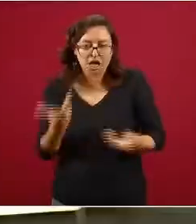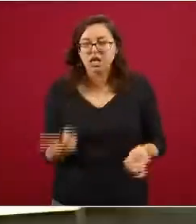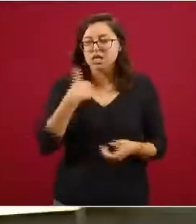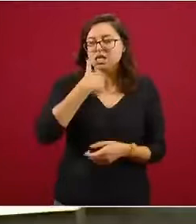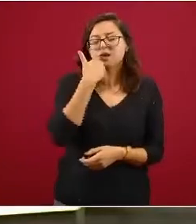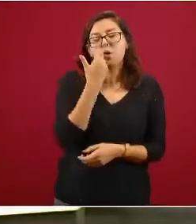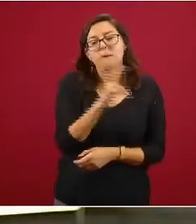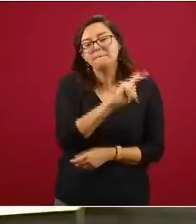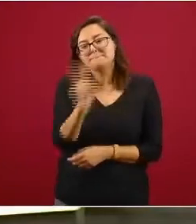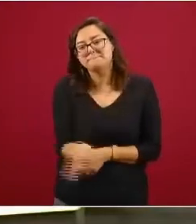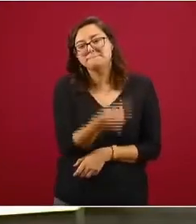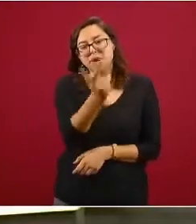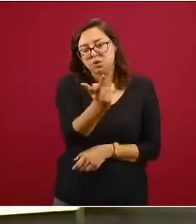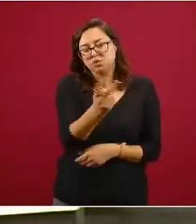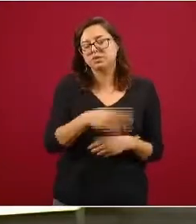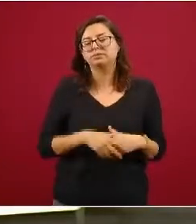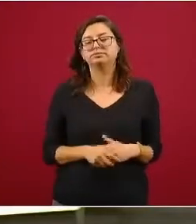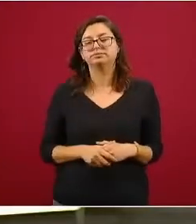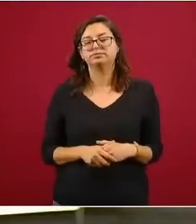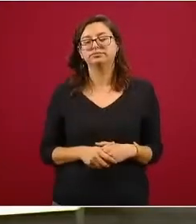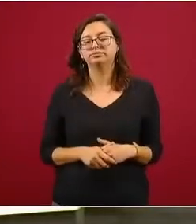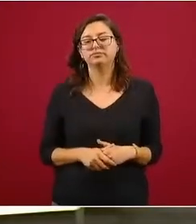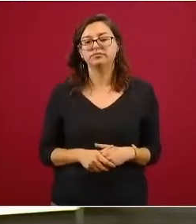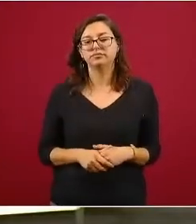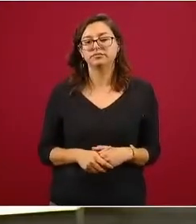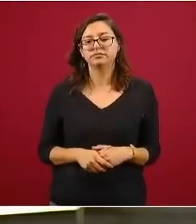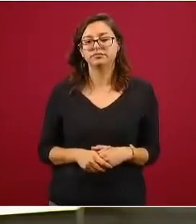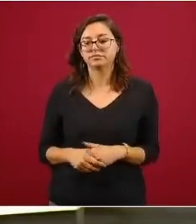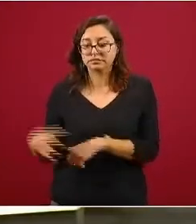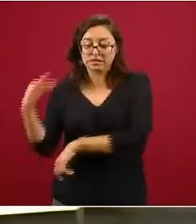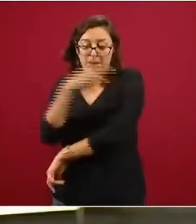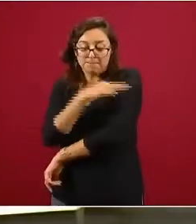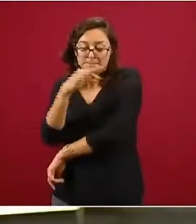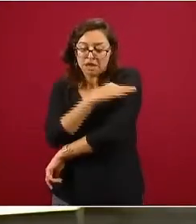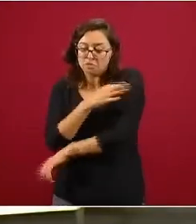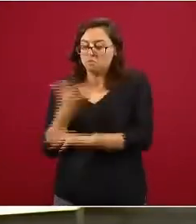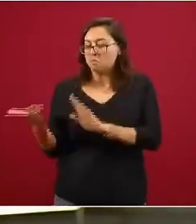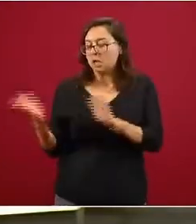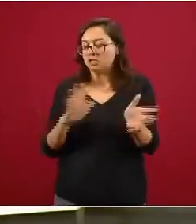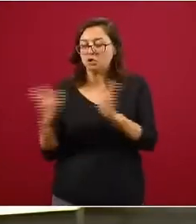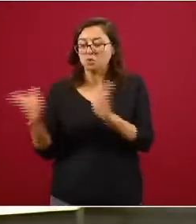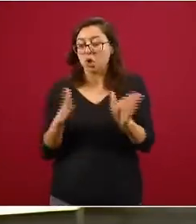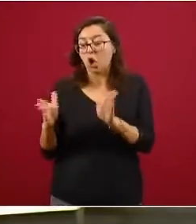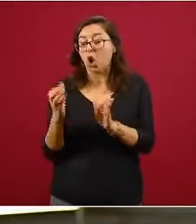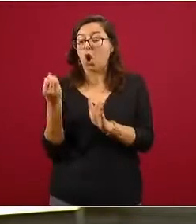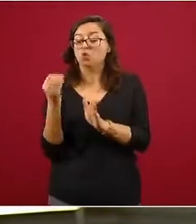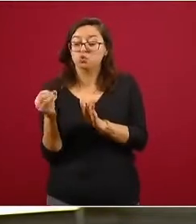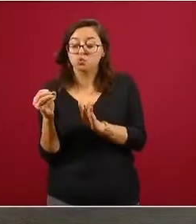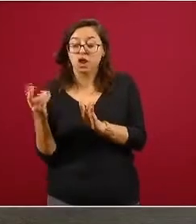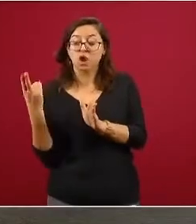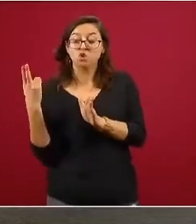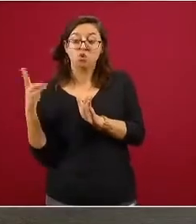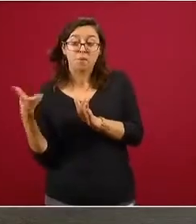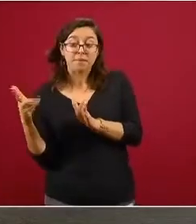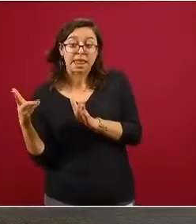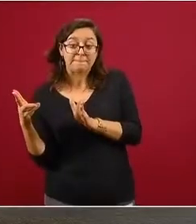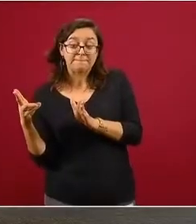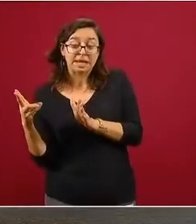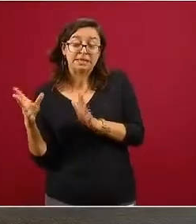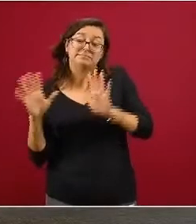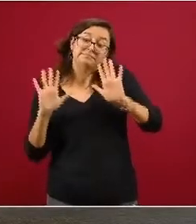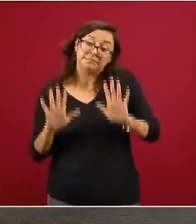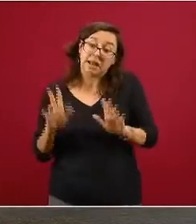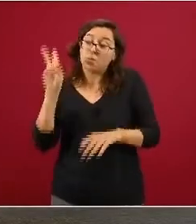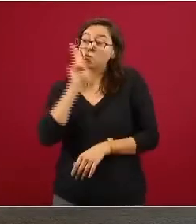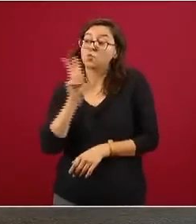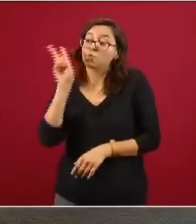ellos dicen que los resultados estarán entre octubre y noviembre, sí, solo sí, son favorables